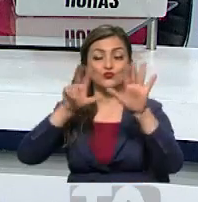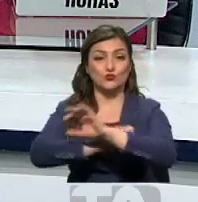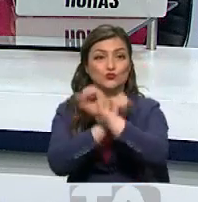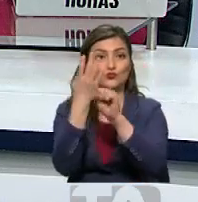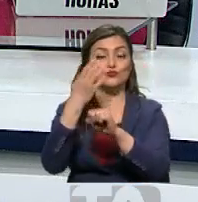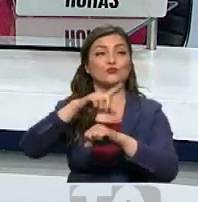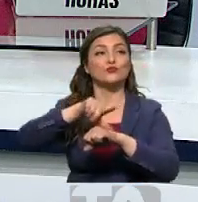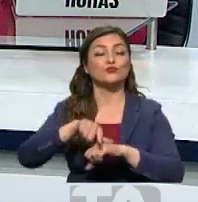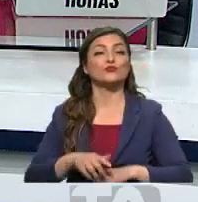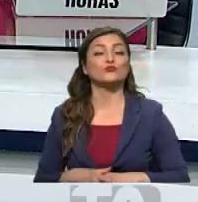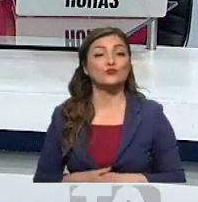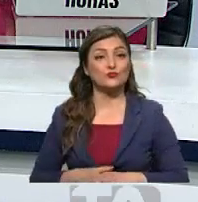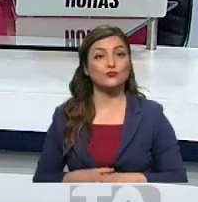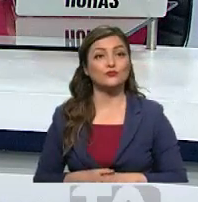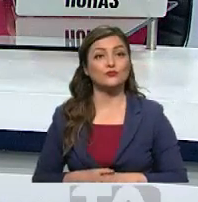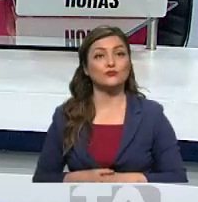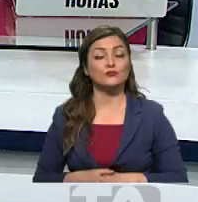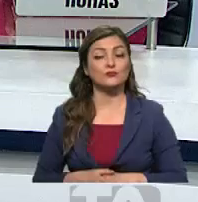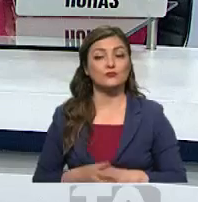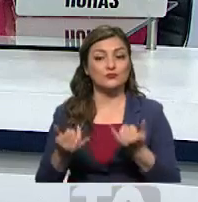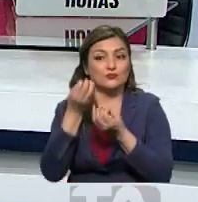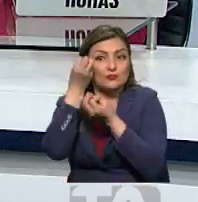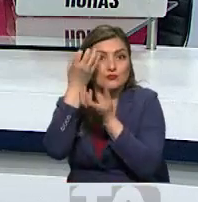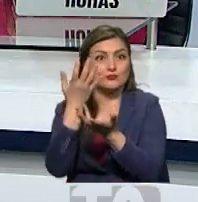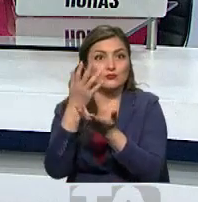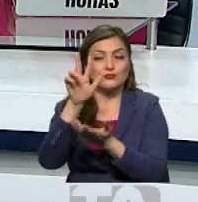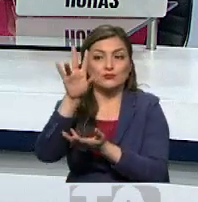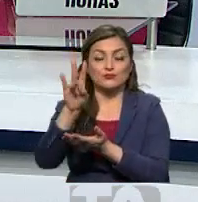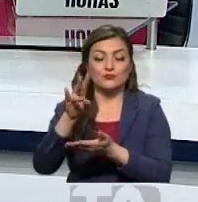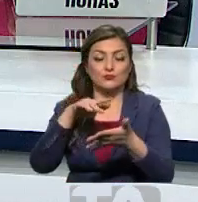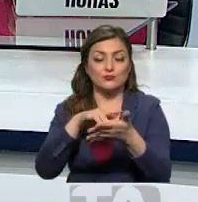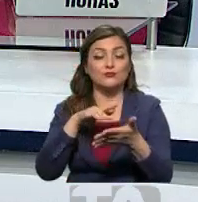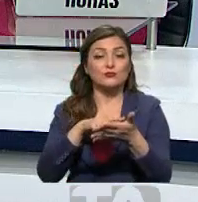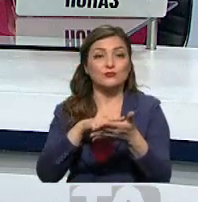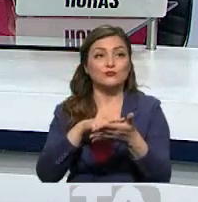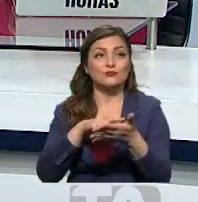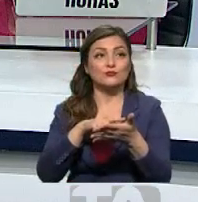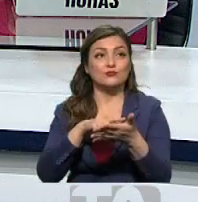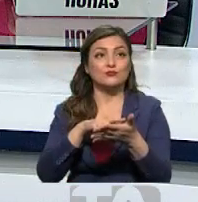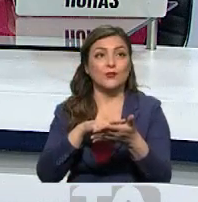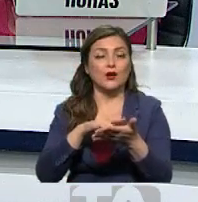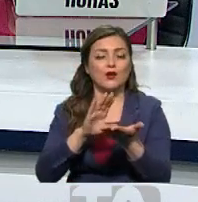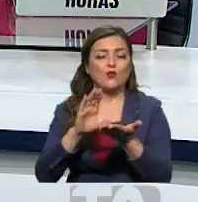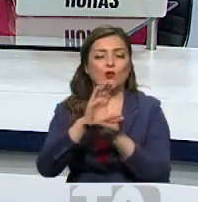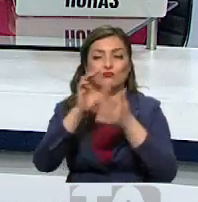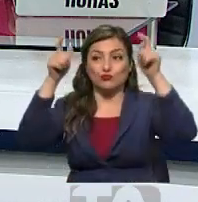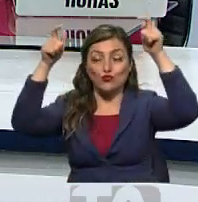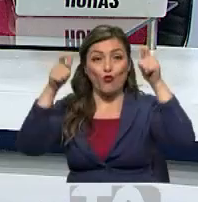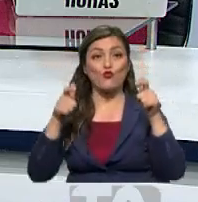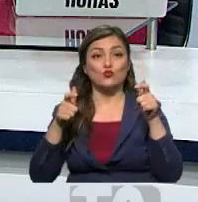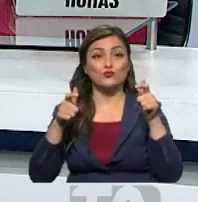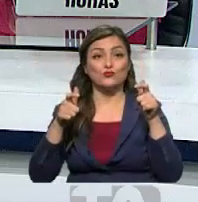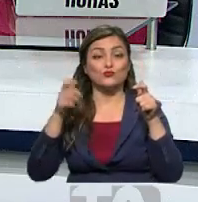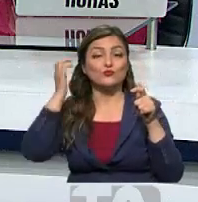con 14 minutos. Ahora les queremos contar que 27 estudiantes de la unidad educativa Jacques Dalcroze se gradúan hoy en